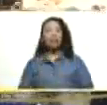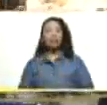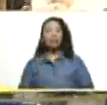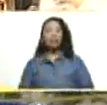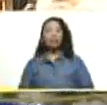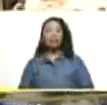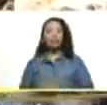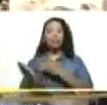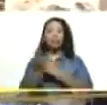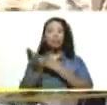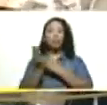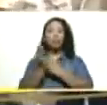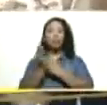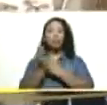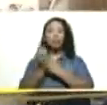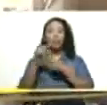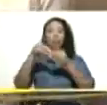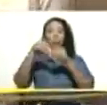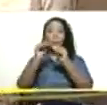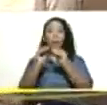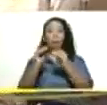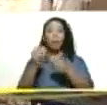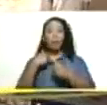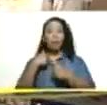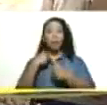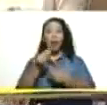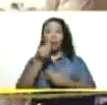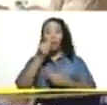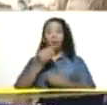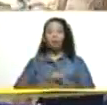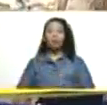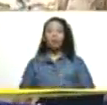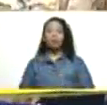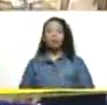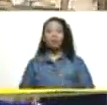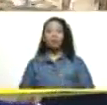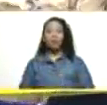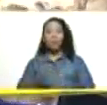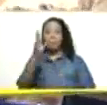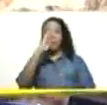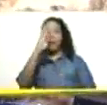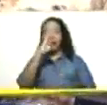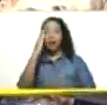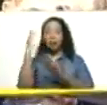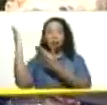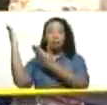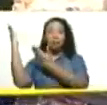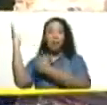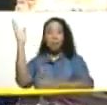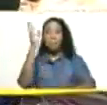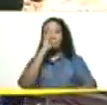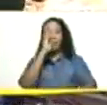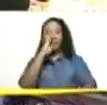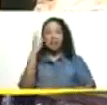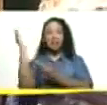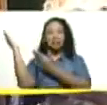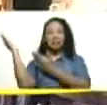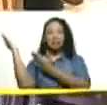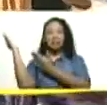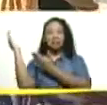Cuidando, dame un pedacito, pues. Bueno, de Barinas, mira, de Barinas. Este es un